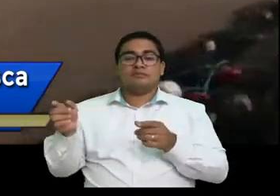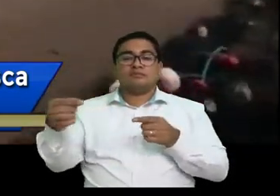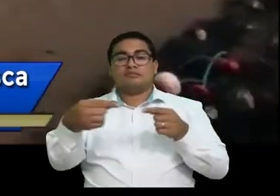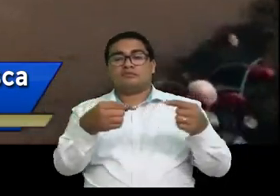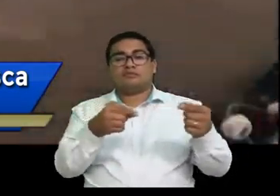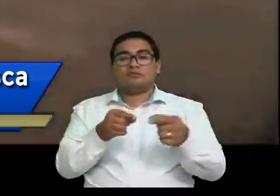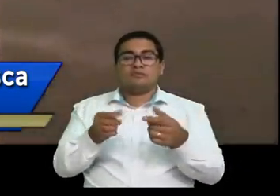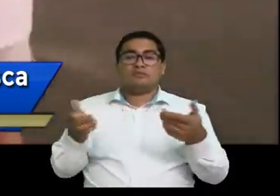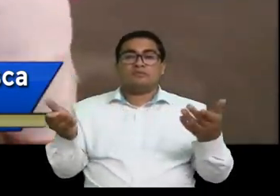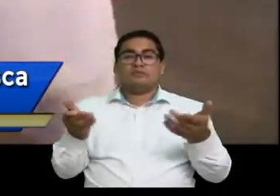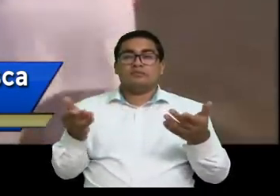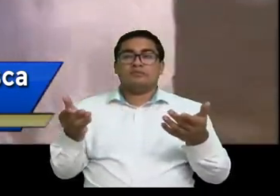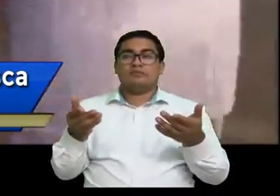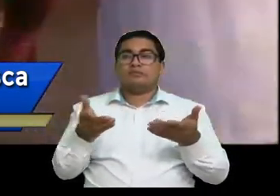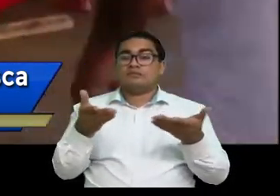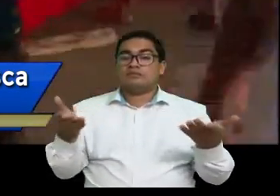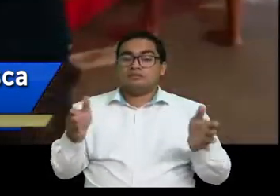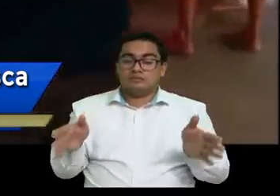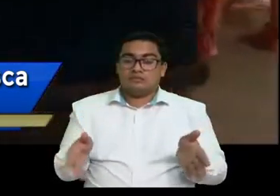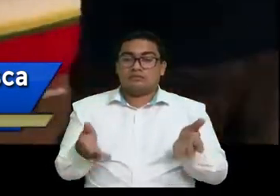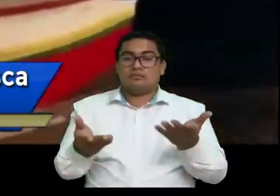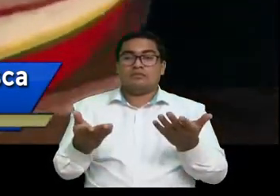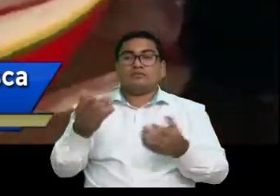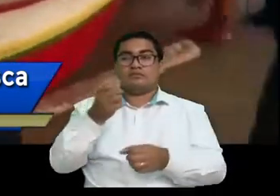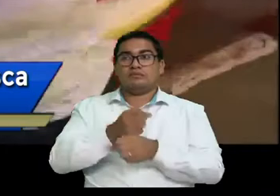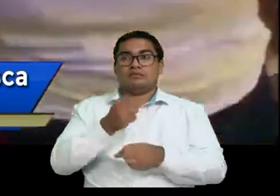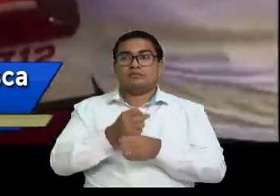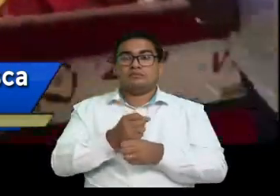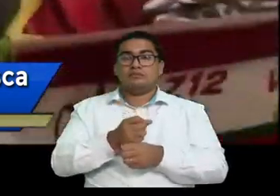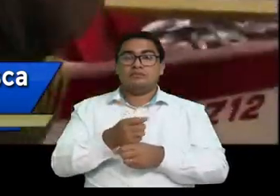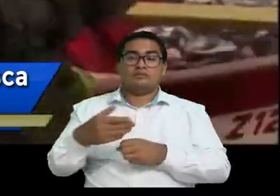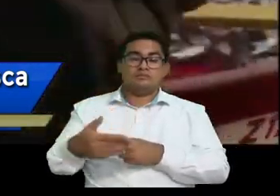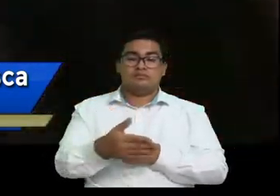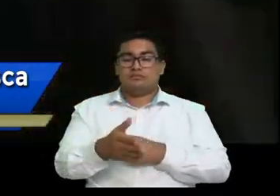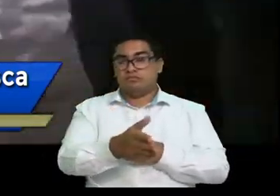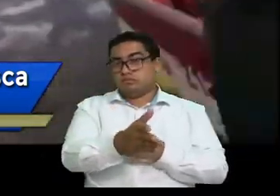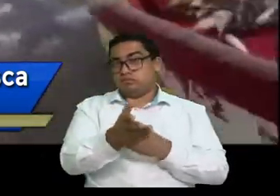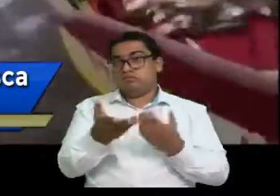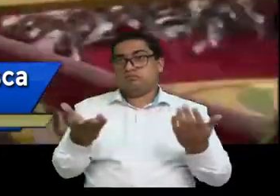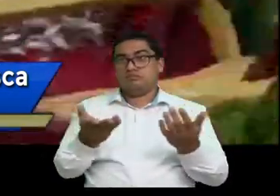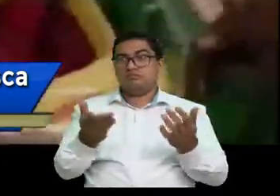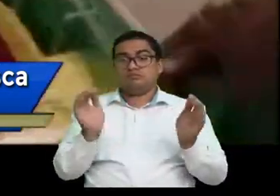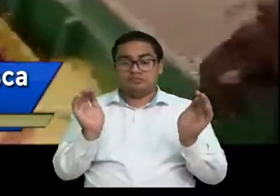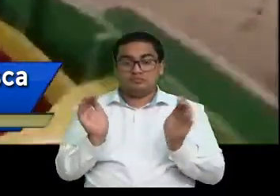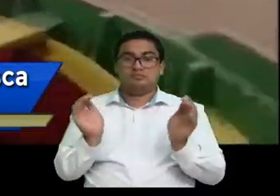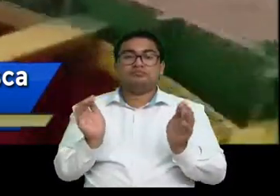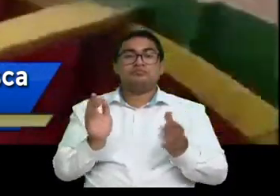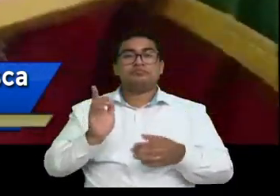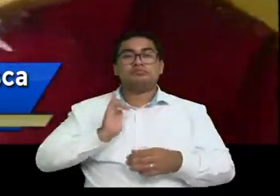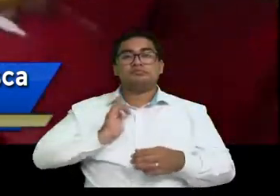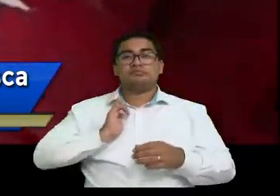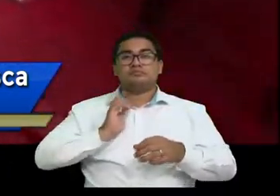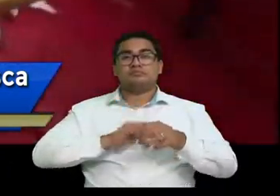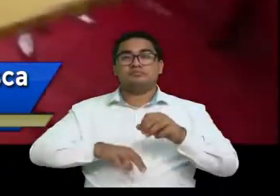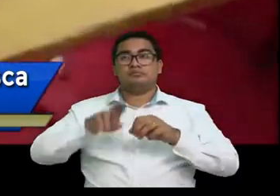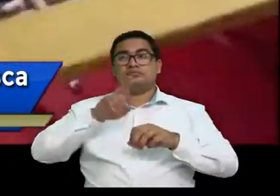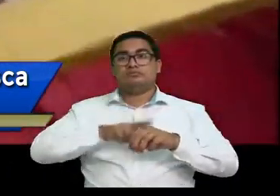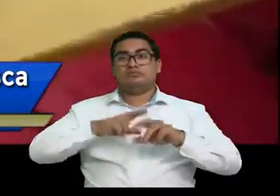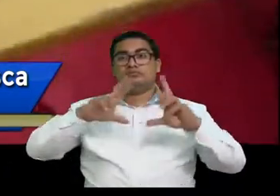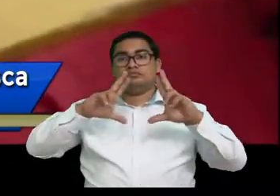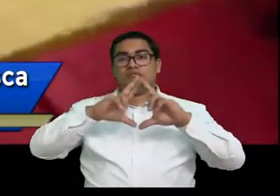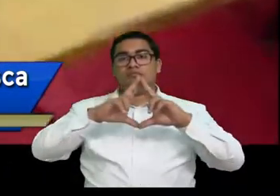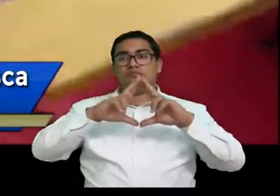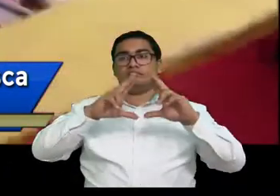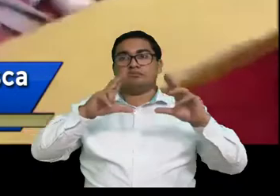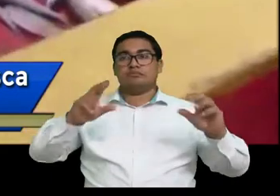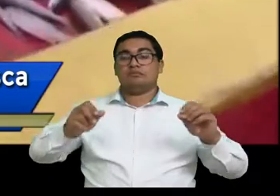estrategia para la promoción de la acuicultura, sí, a sí, pequeña escala. Entonces tenemos la Estrategia Nacional de Acuicultura a Pequeña Escala, que